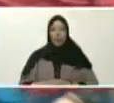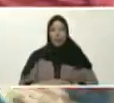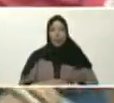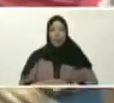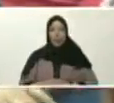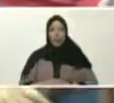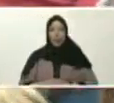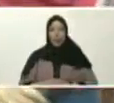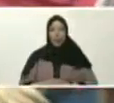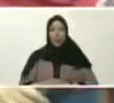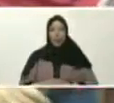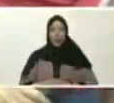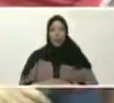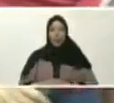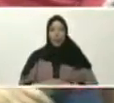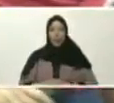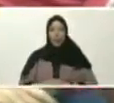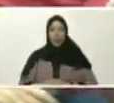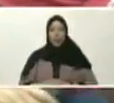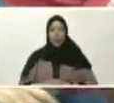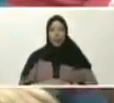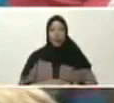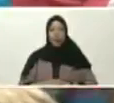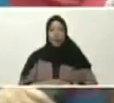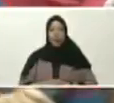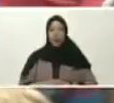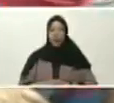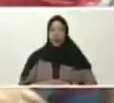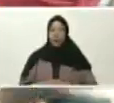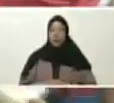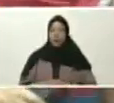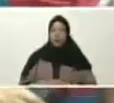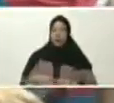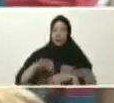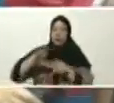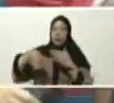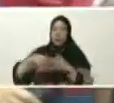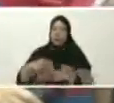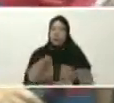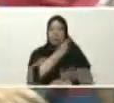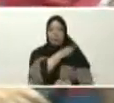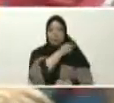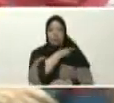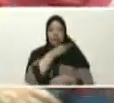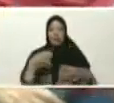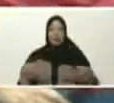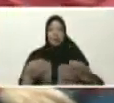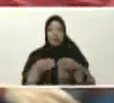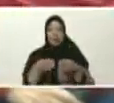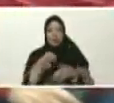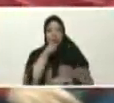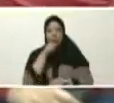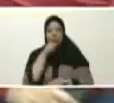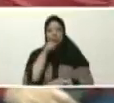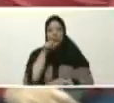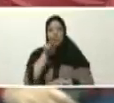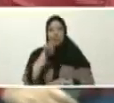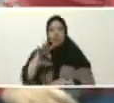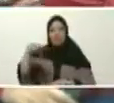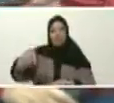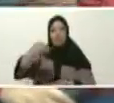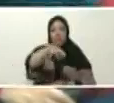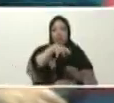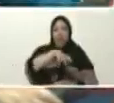Chávez! Bueno, presidente, así es. Estamos desplegados, toda la dirección nacional, en los 24 estados del